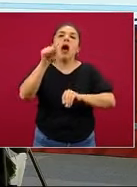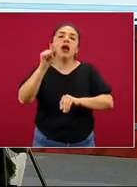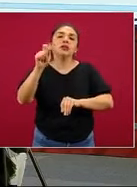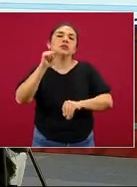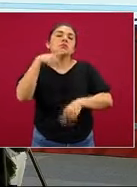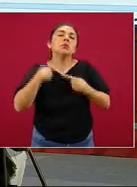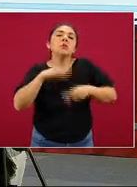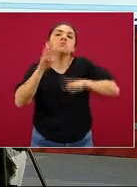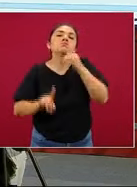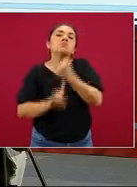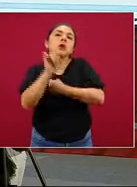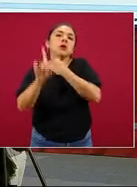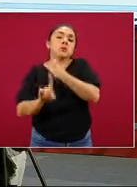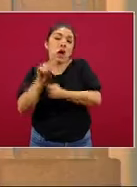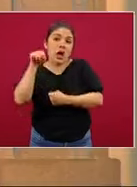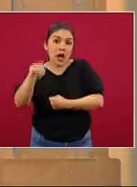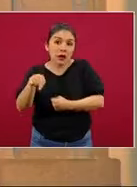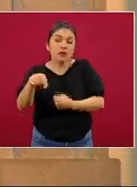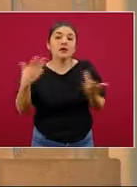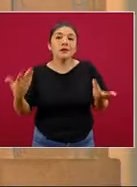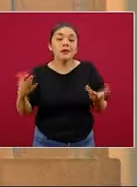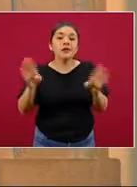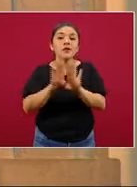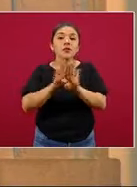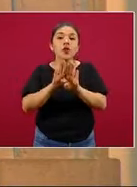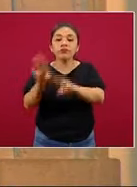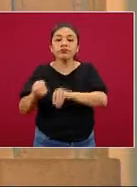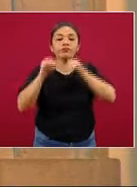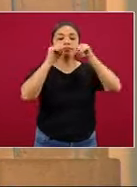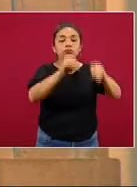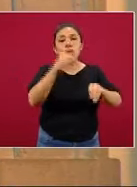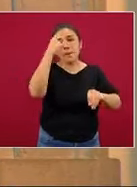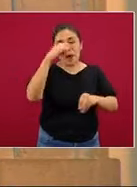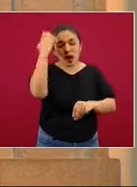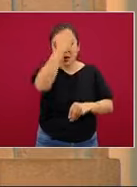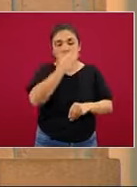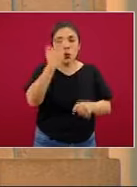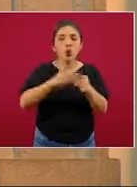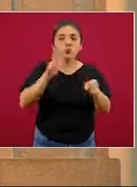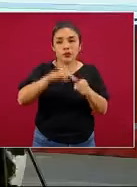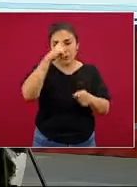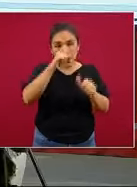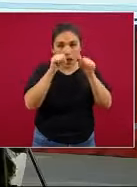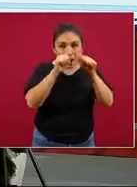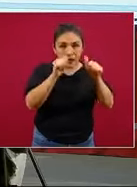de la referencia que se haga de esta población a unidades de segundo y tercer nivel para su atención.